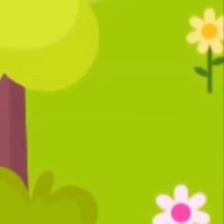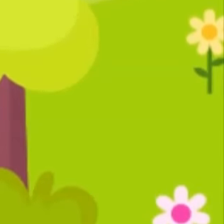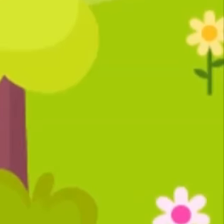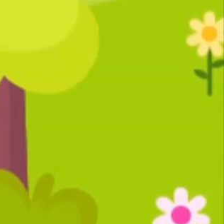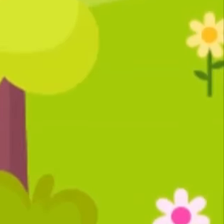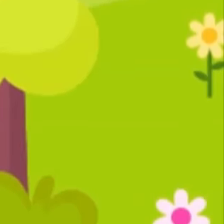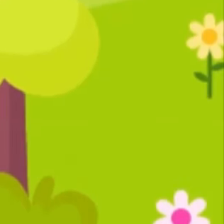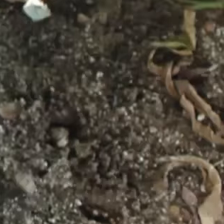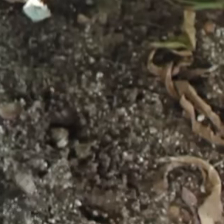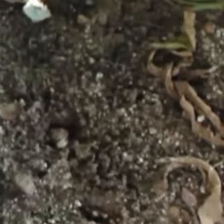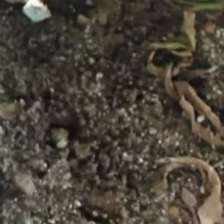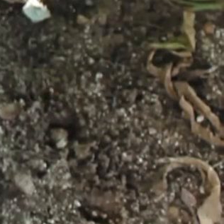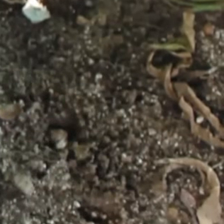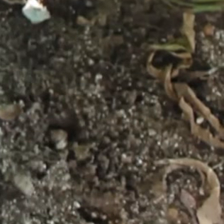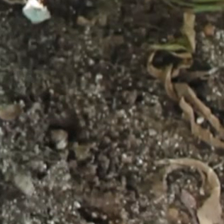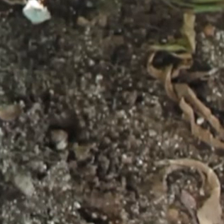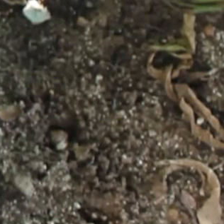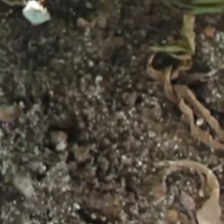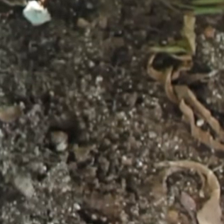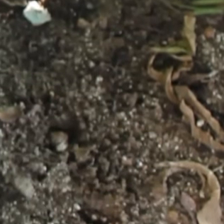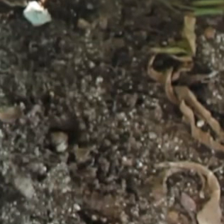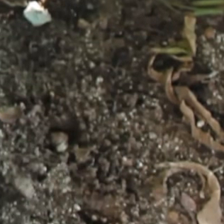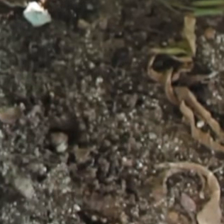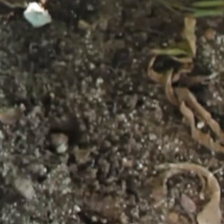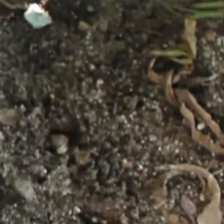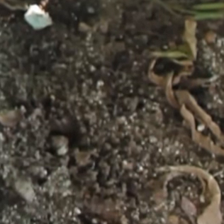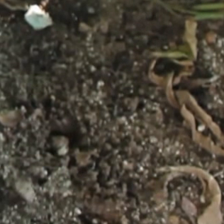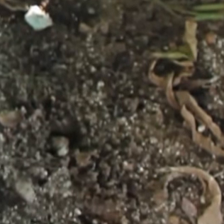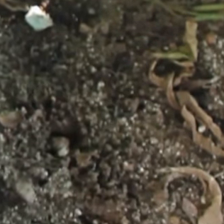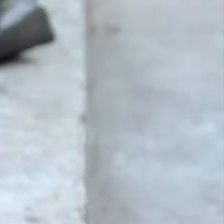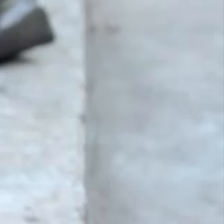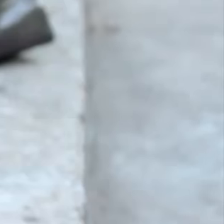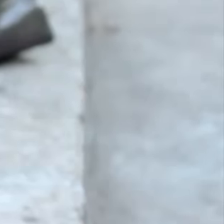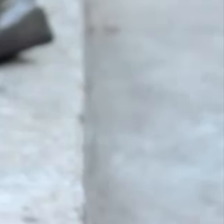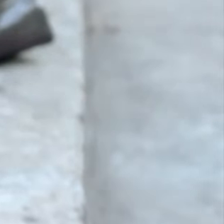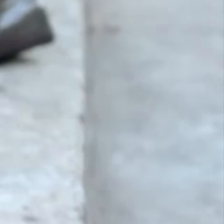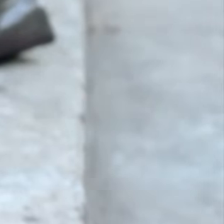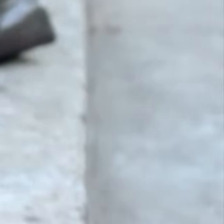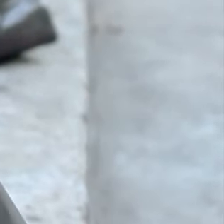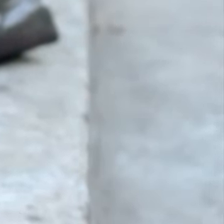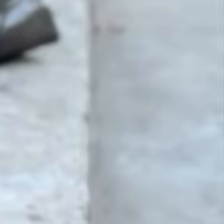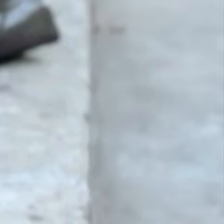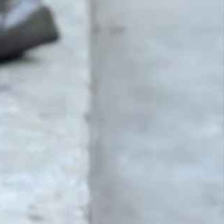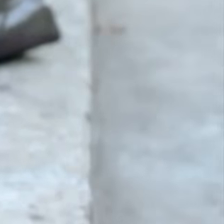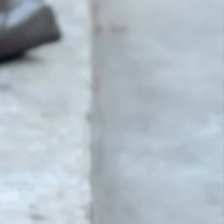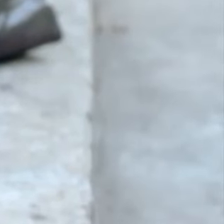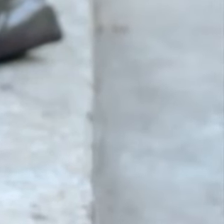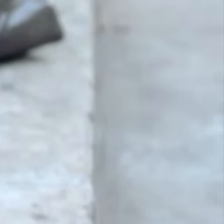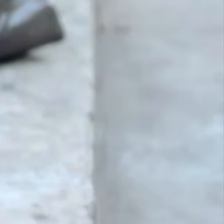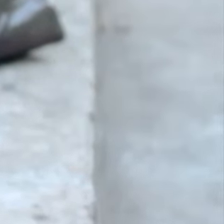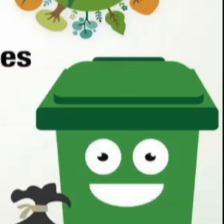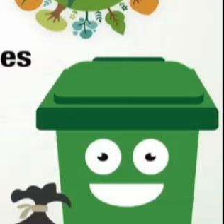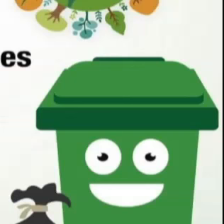Hola, soy Huequi. Los residuos sólidos bien debemos sellar. Y en los horarios establecidos,